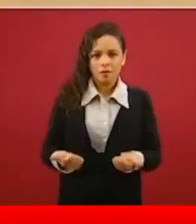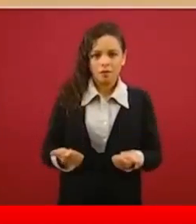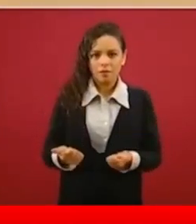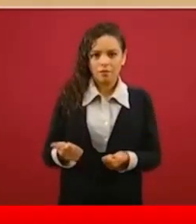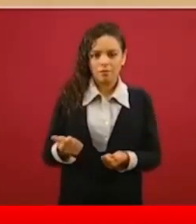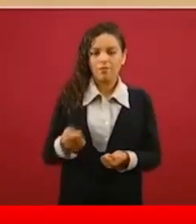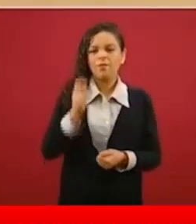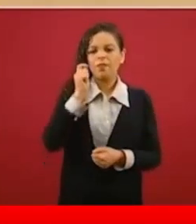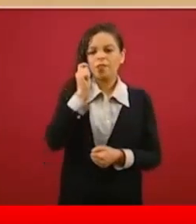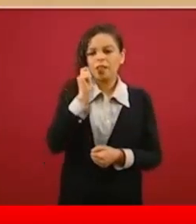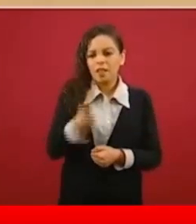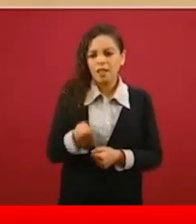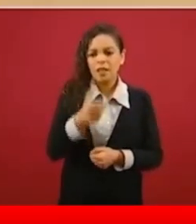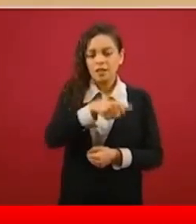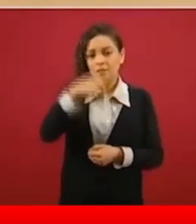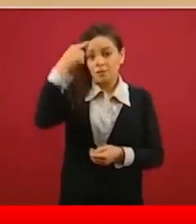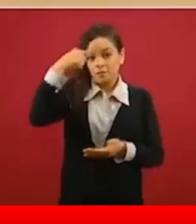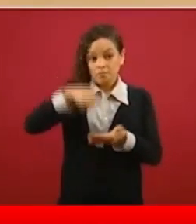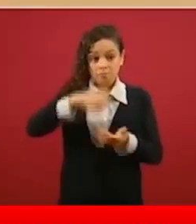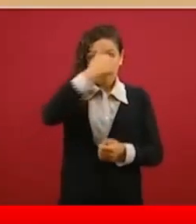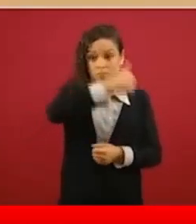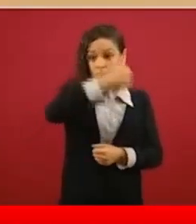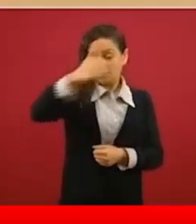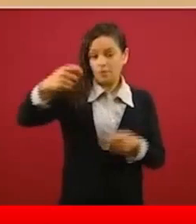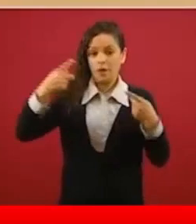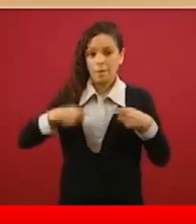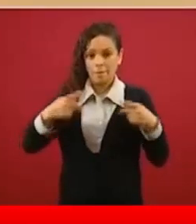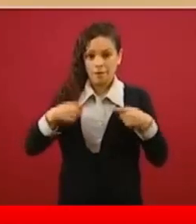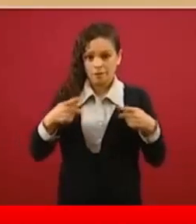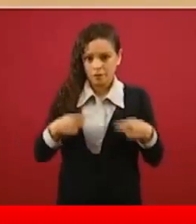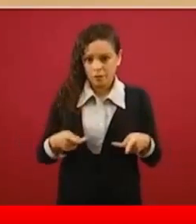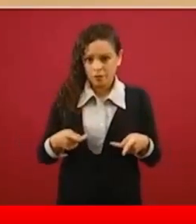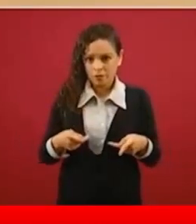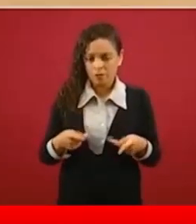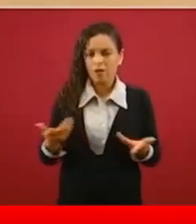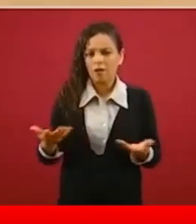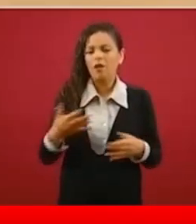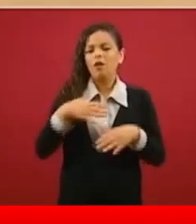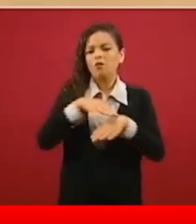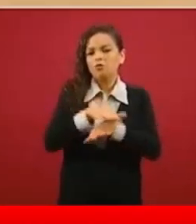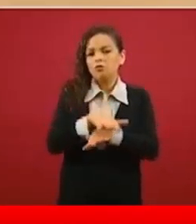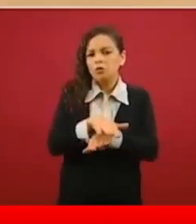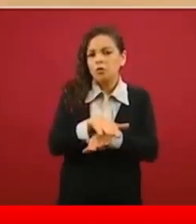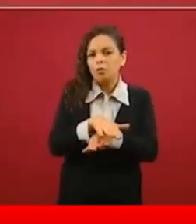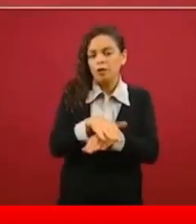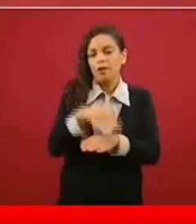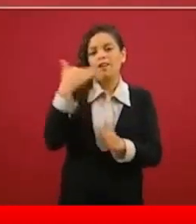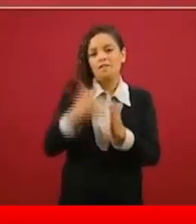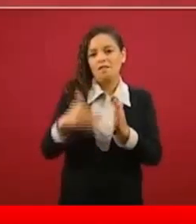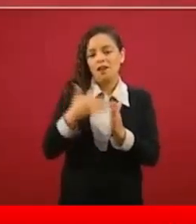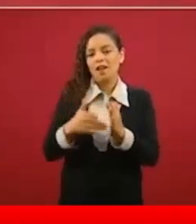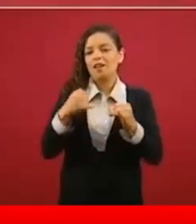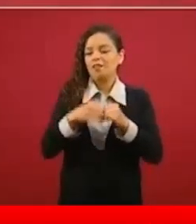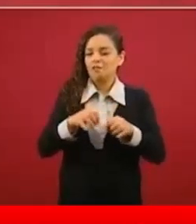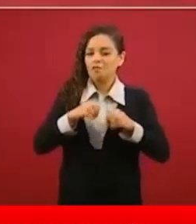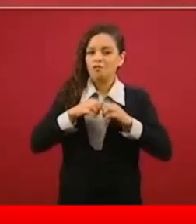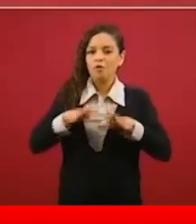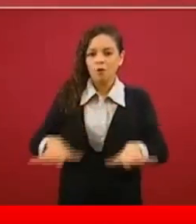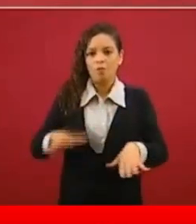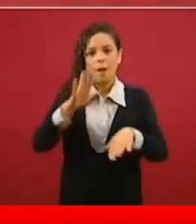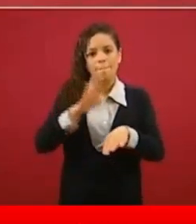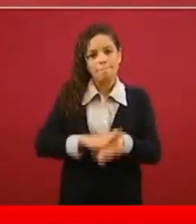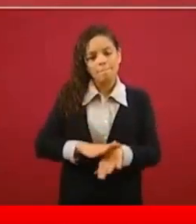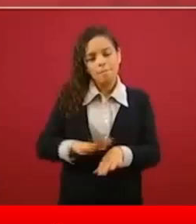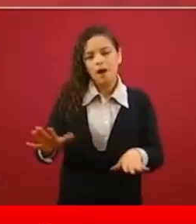una motivación pero esa motivación también puede estar basada en que no haya una información completa amplia correcta y sobre